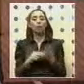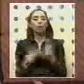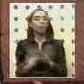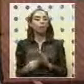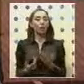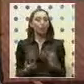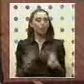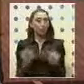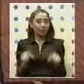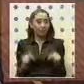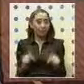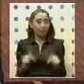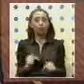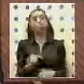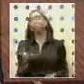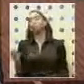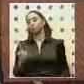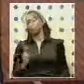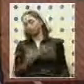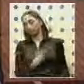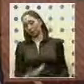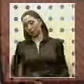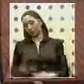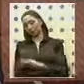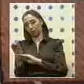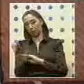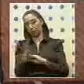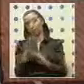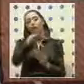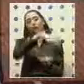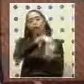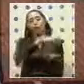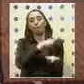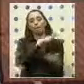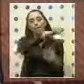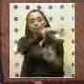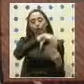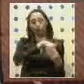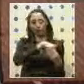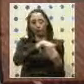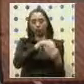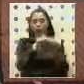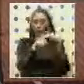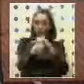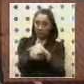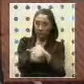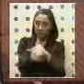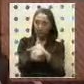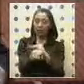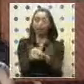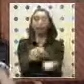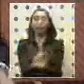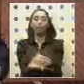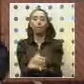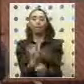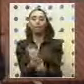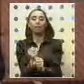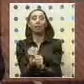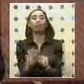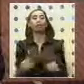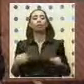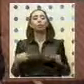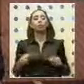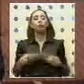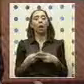señor presidente, solicito la intervención del Ministerio del Interior en orden de establecer un plan de trabajo de seguridad